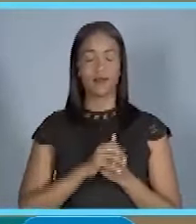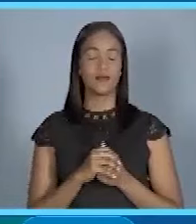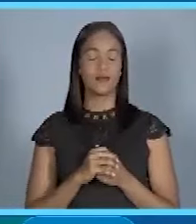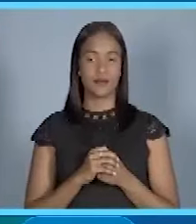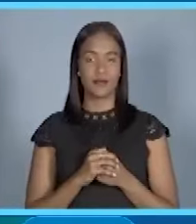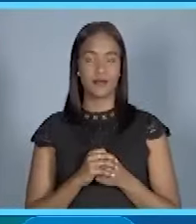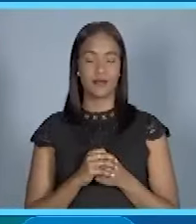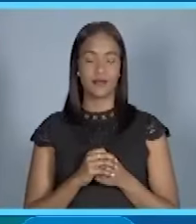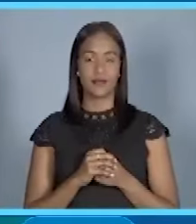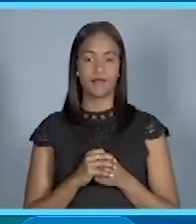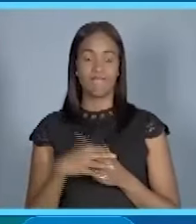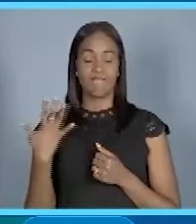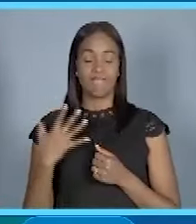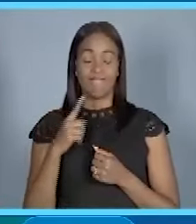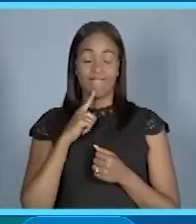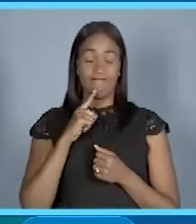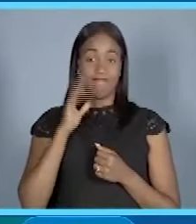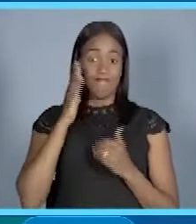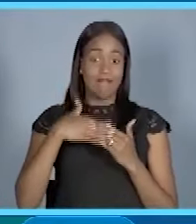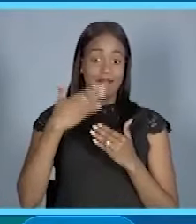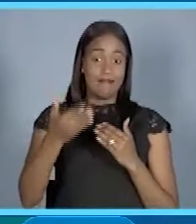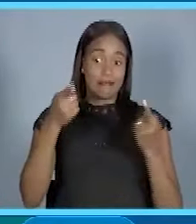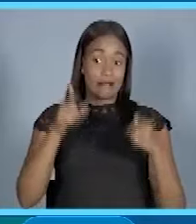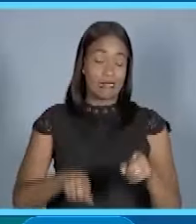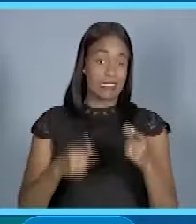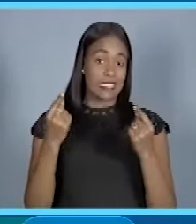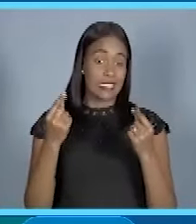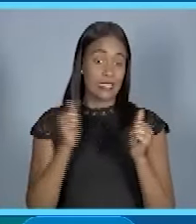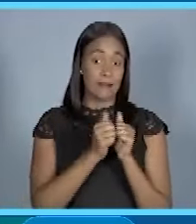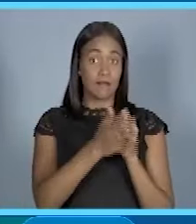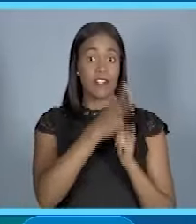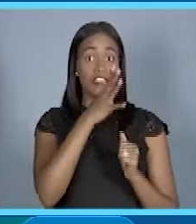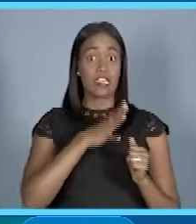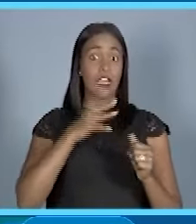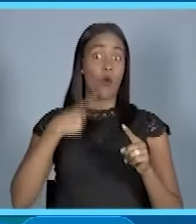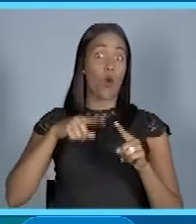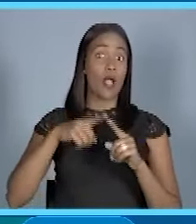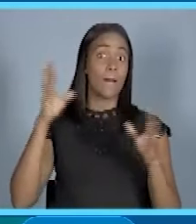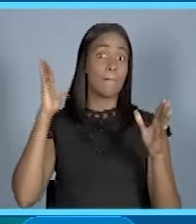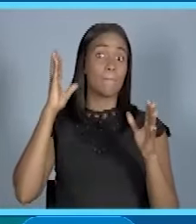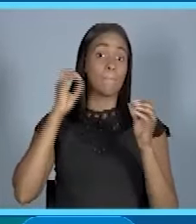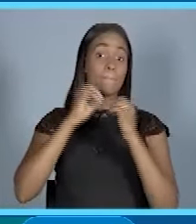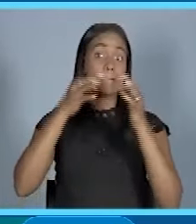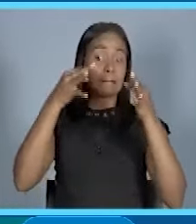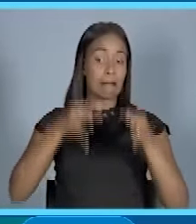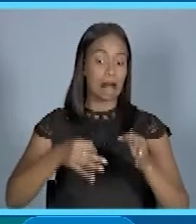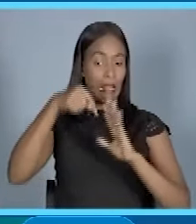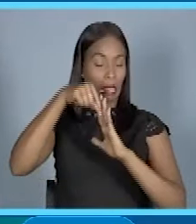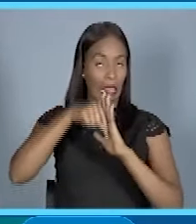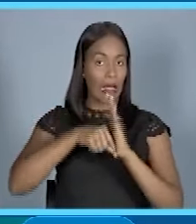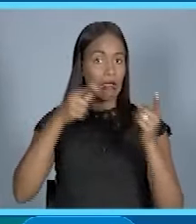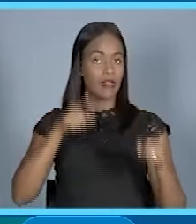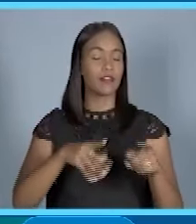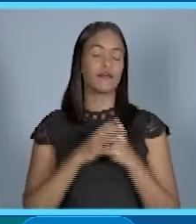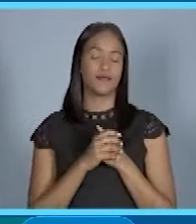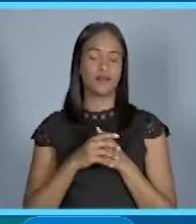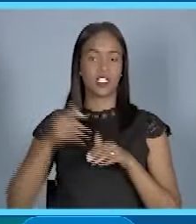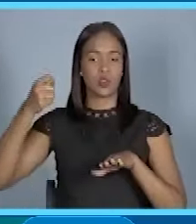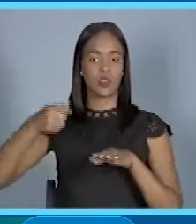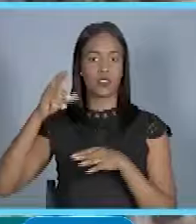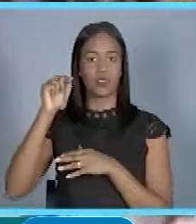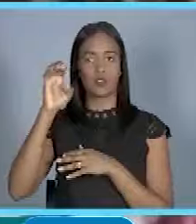Noticias. Bueno, vamos a ver entonces qué sucederá más adelante cuando venga el juicio de fondo. En tanto, la jueza Noemí Díaz, de